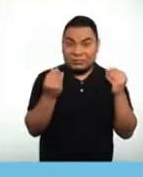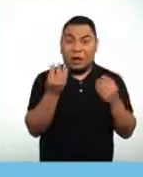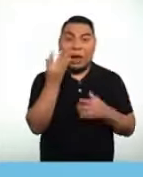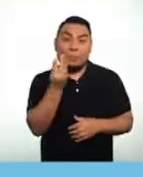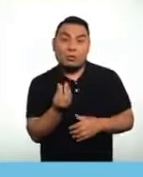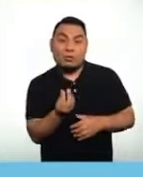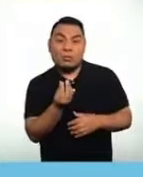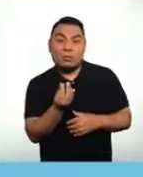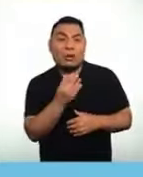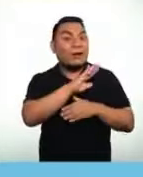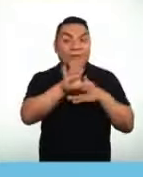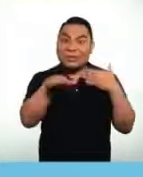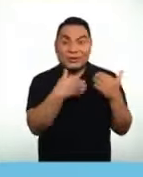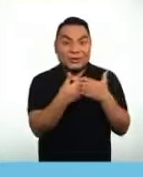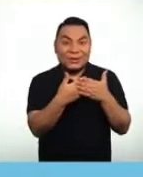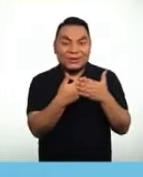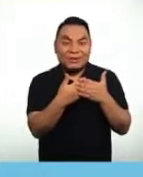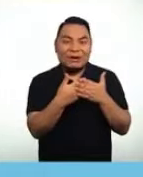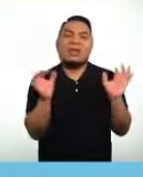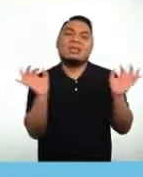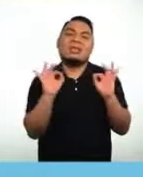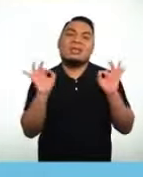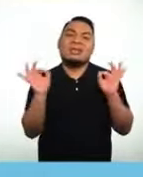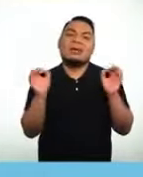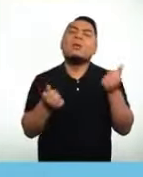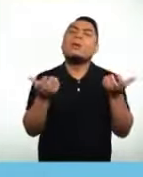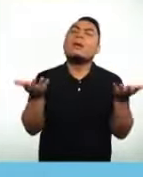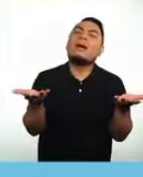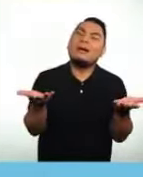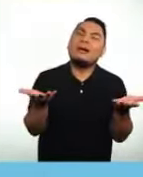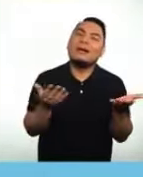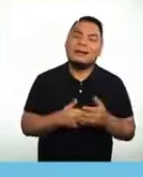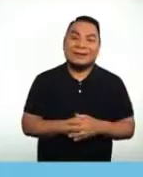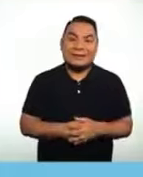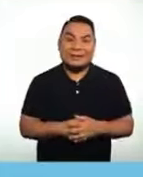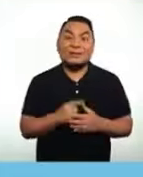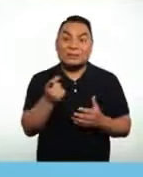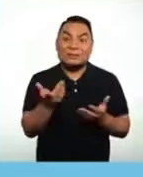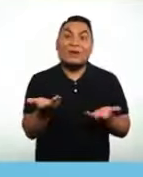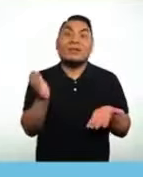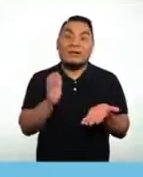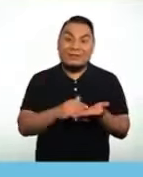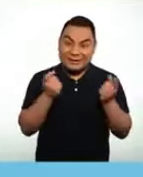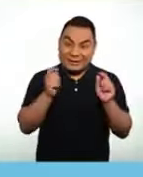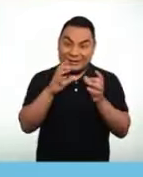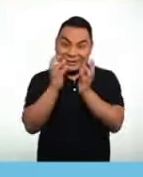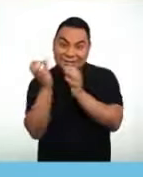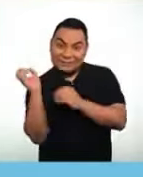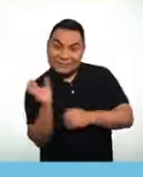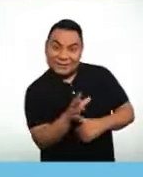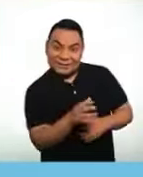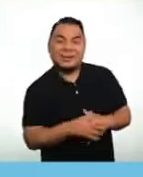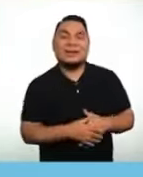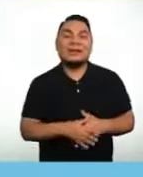¿Muchas? ¿Pocas? ¿Todas? ¿O ninguna? ¿Quieres volver a